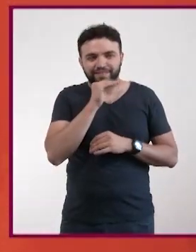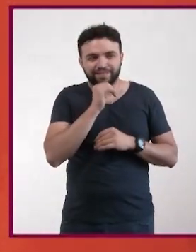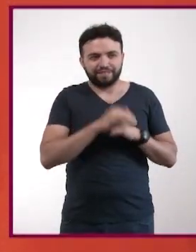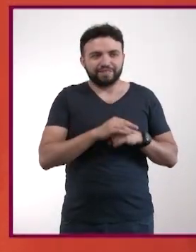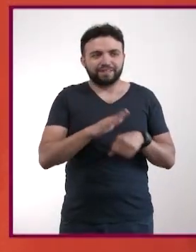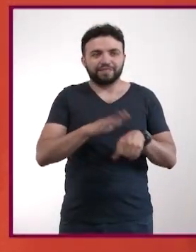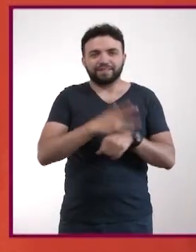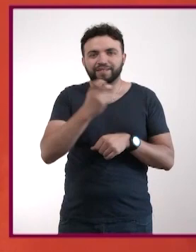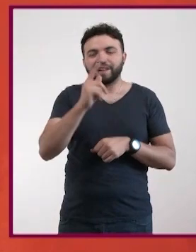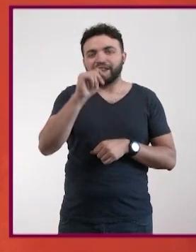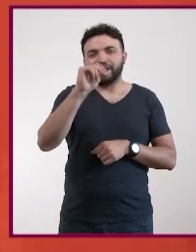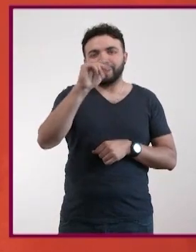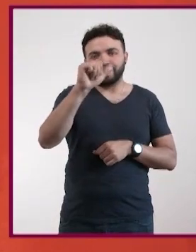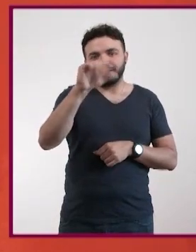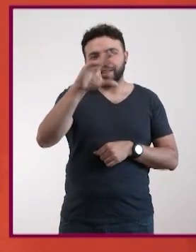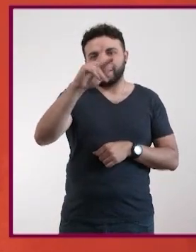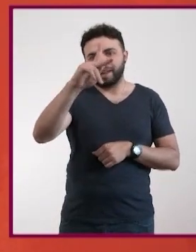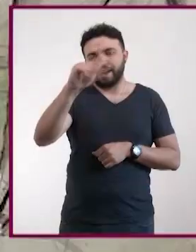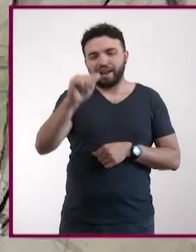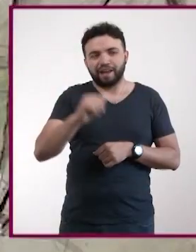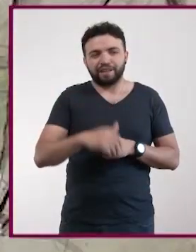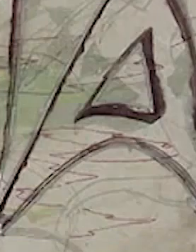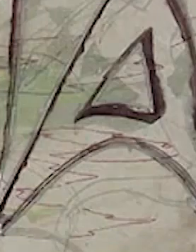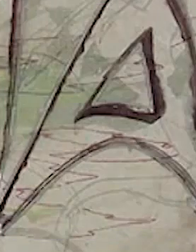Pero es por eso.